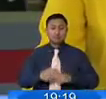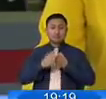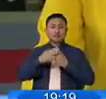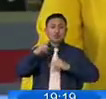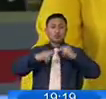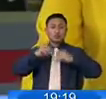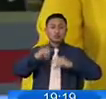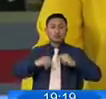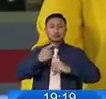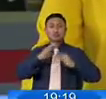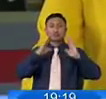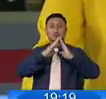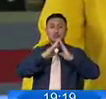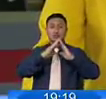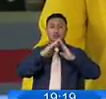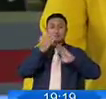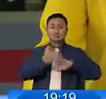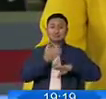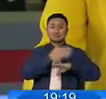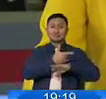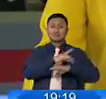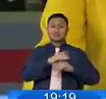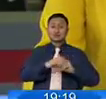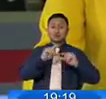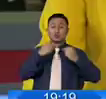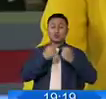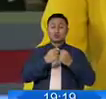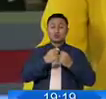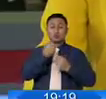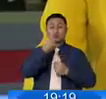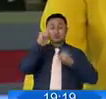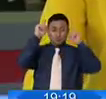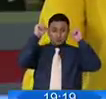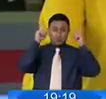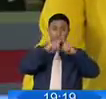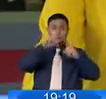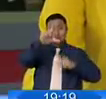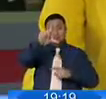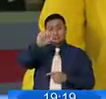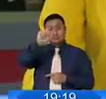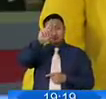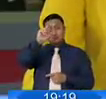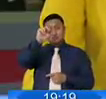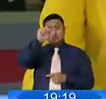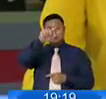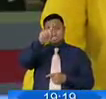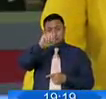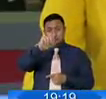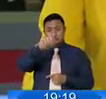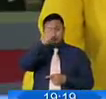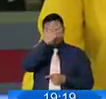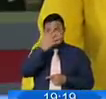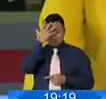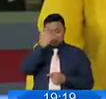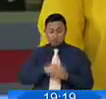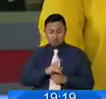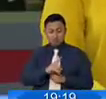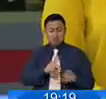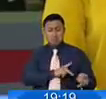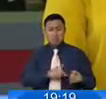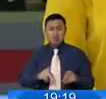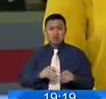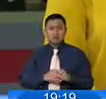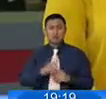de las viviendas afectadas por el atentado en San Lorenzo, provincia de Esmeraldas. Esto como parte del programa que tiene el gobierno nacional